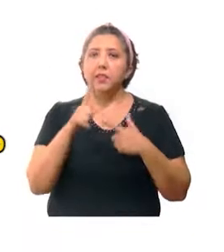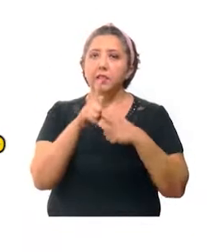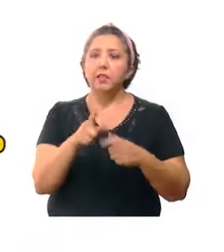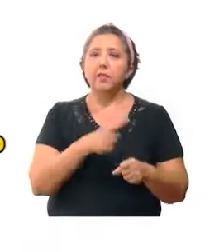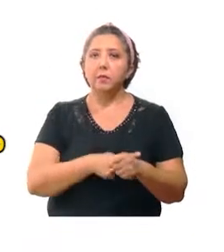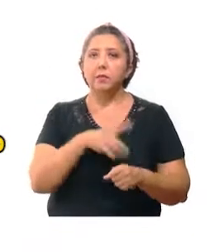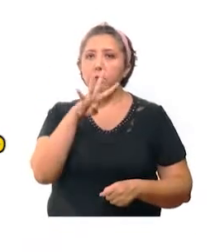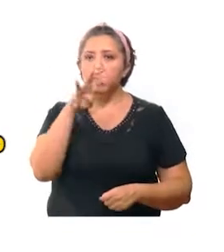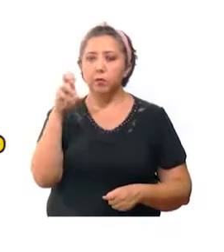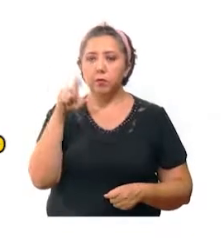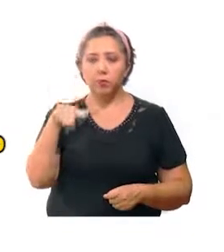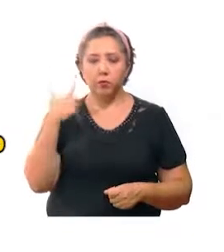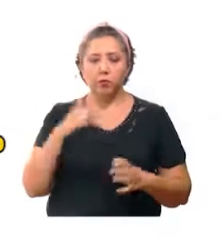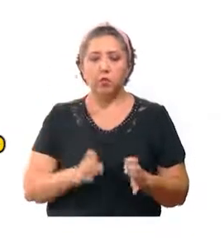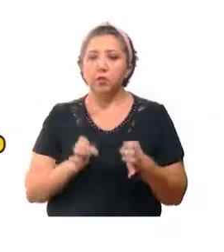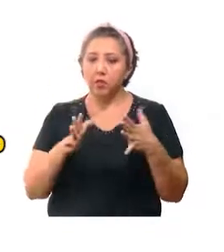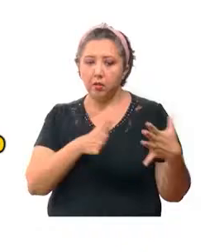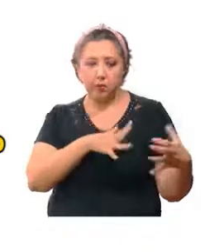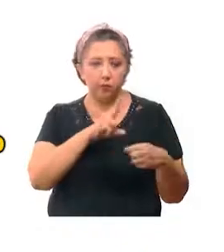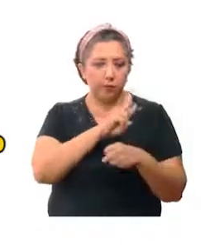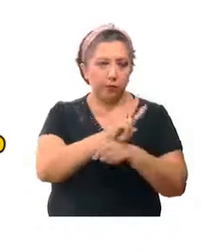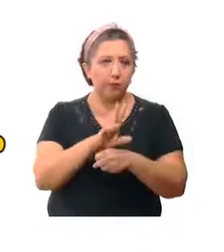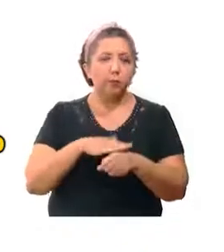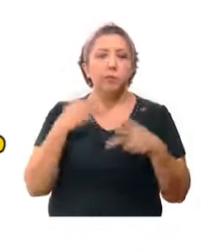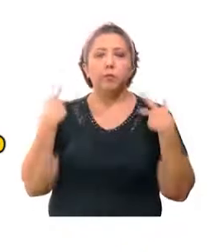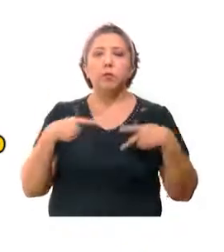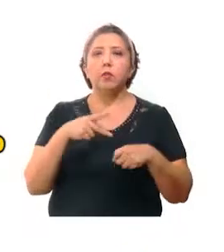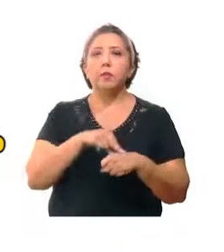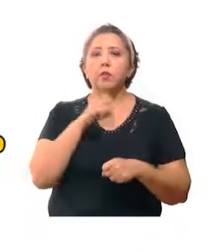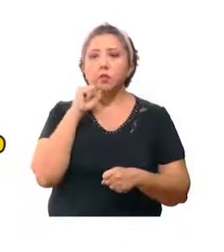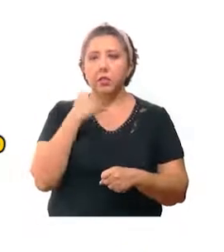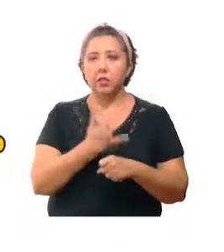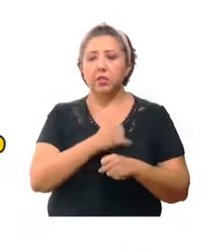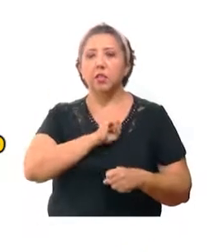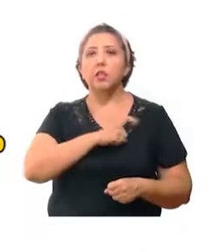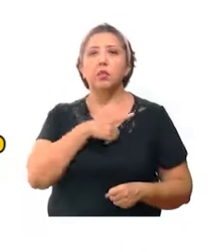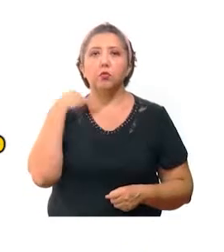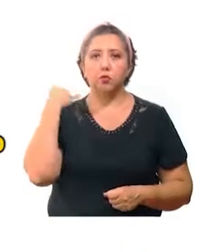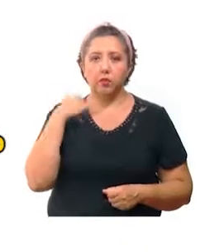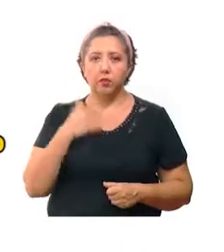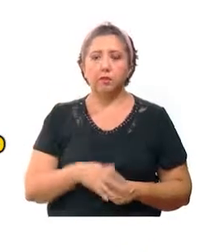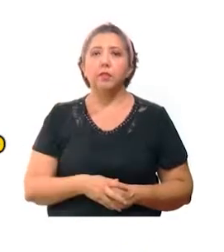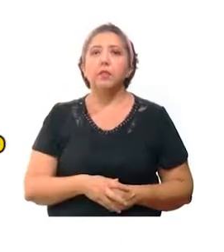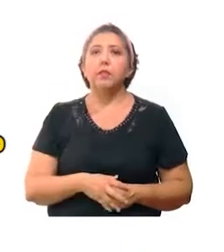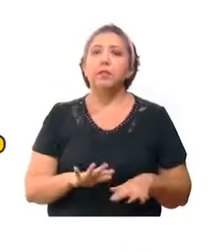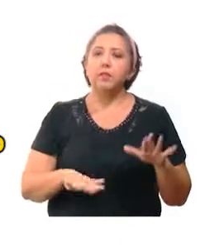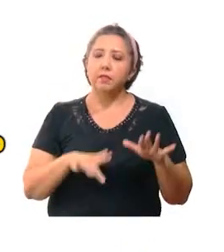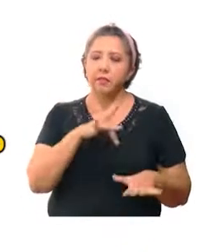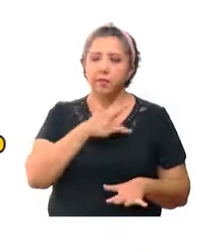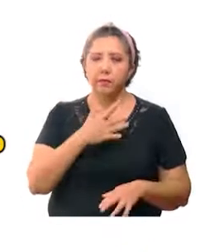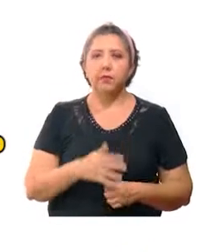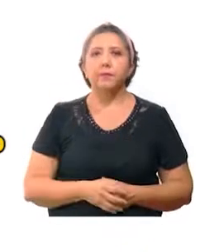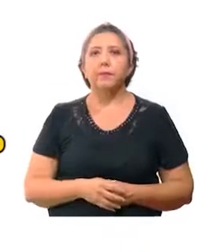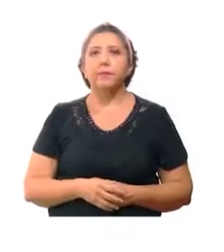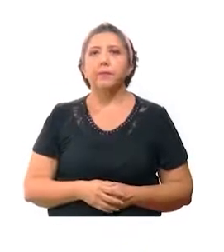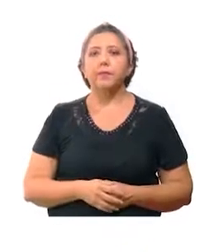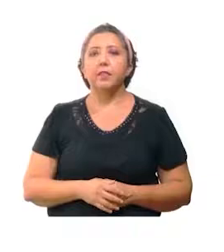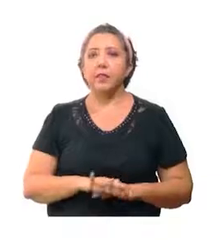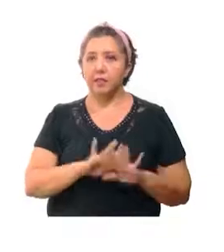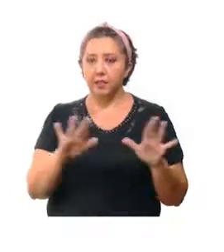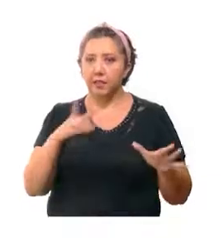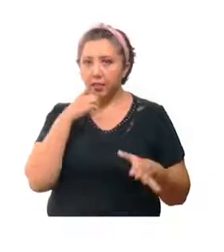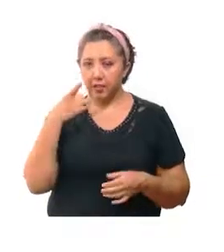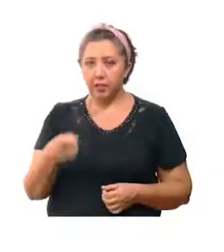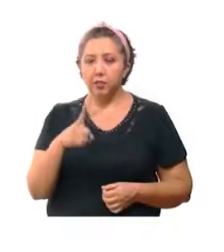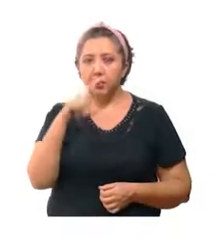casos activos, 402 están estables, aislados, monitoreados por personal médico de la Secretaría de Salud de Yucatán con síntomas leves. Como